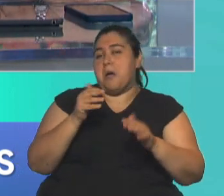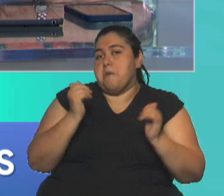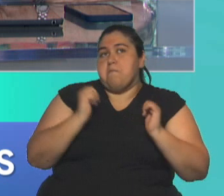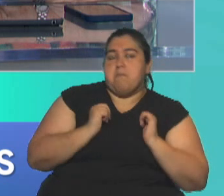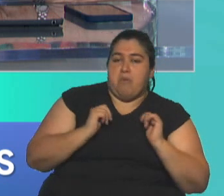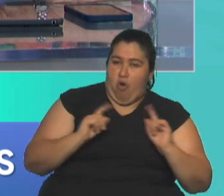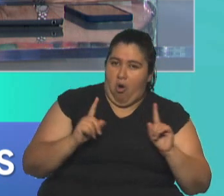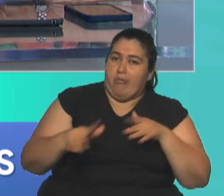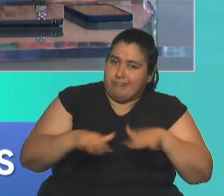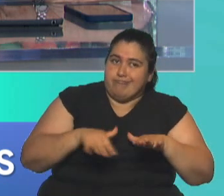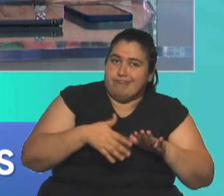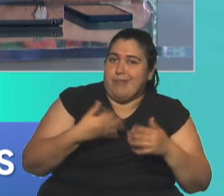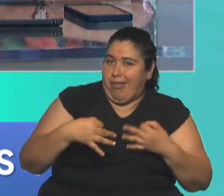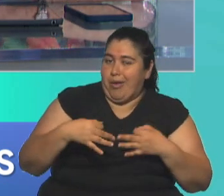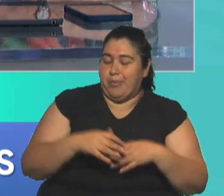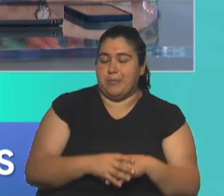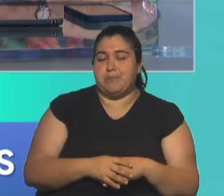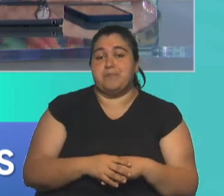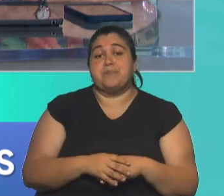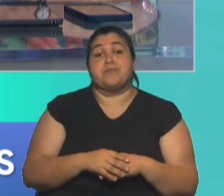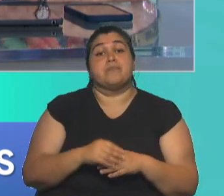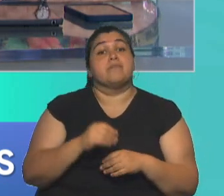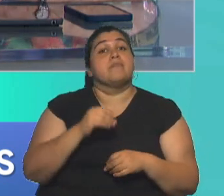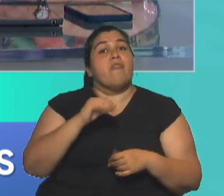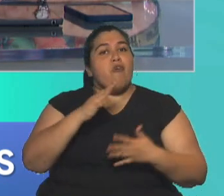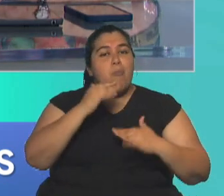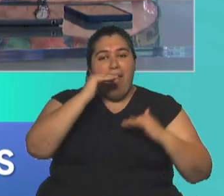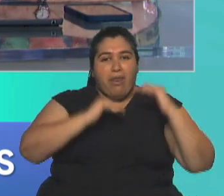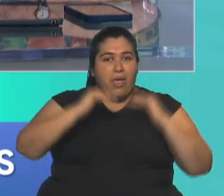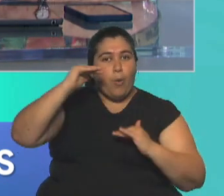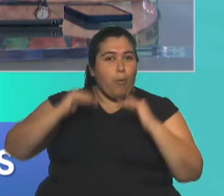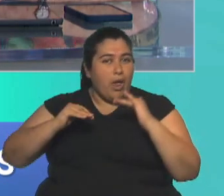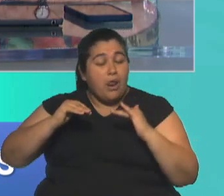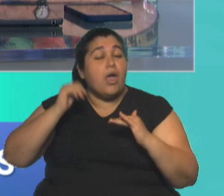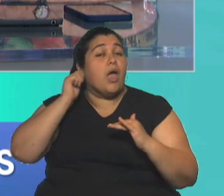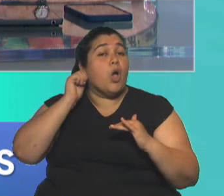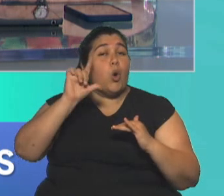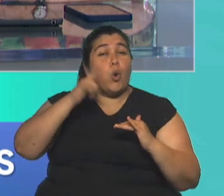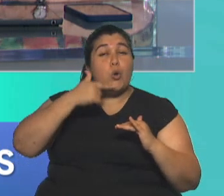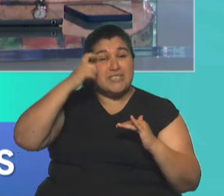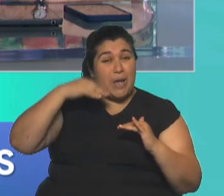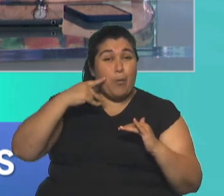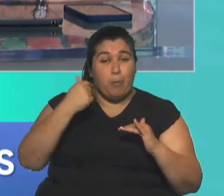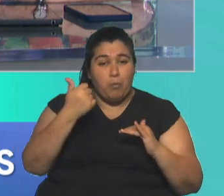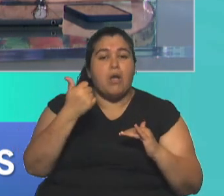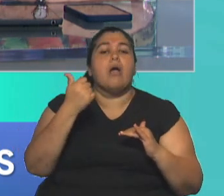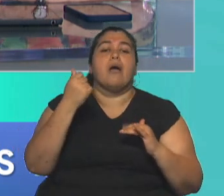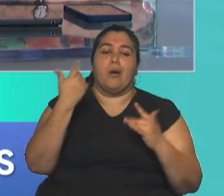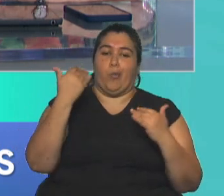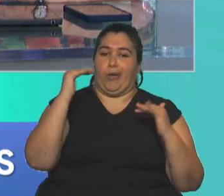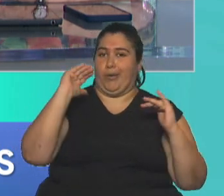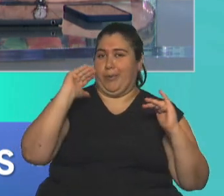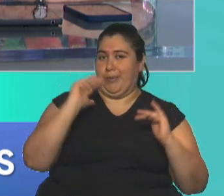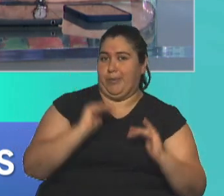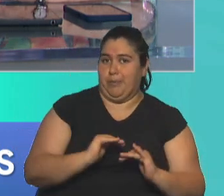sedentarismo, puede hacer que sus niveles de glucemia desciendan por debajo de 125 miligramos por litro